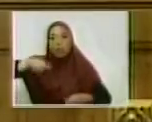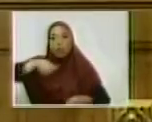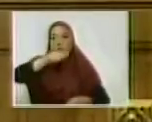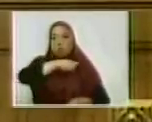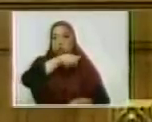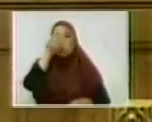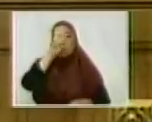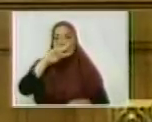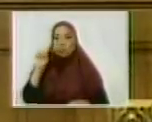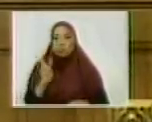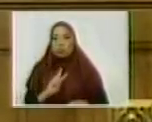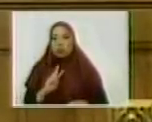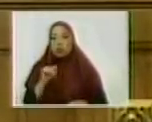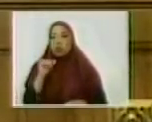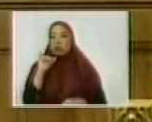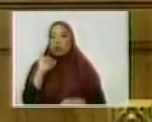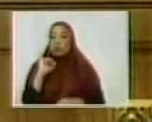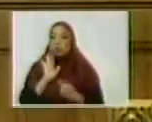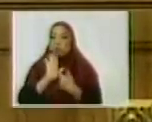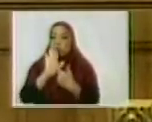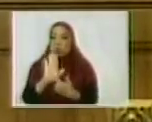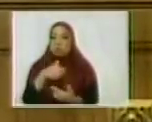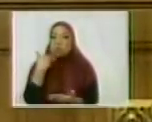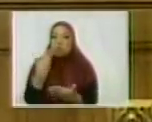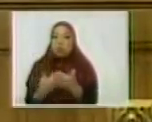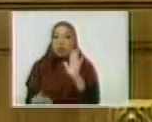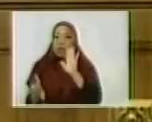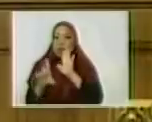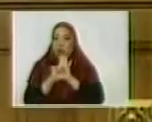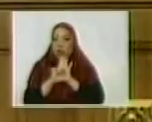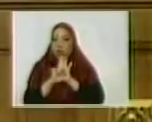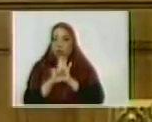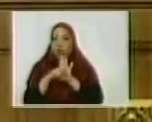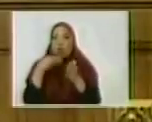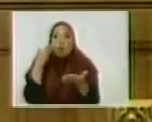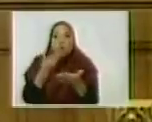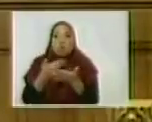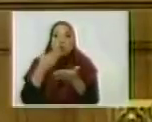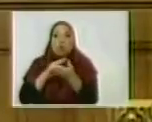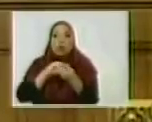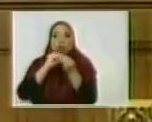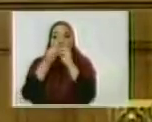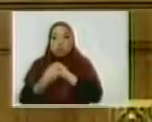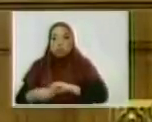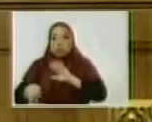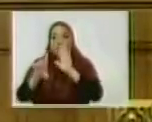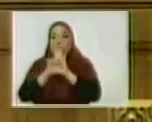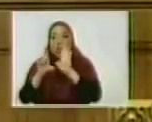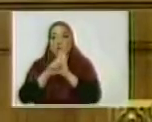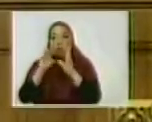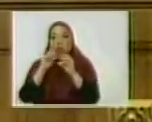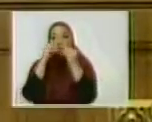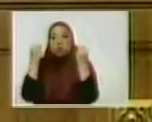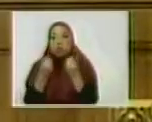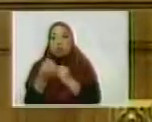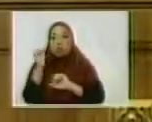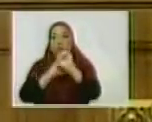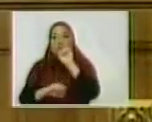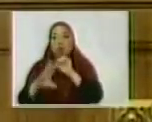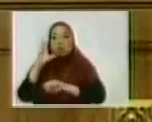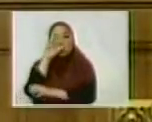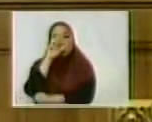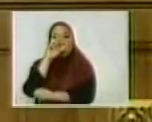venezolano, presenta una propuesta de reforma parcial de la Ley Orgánica contra la